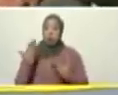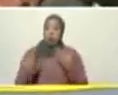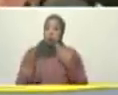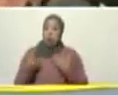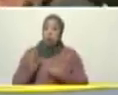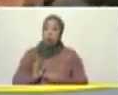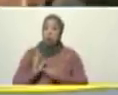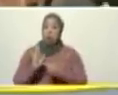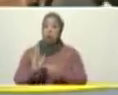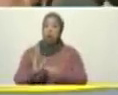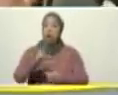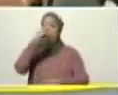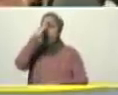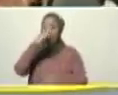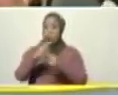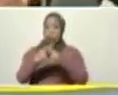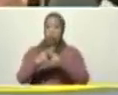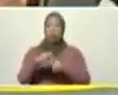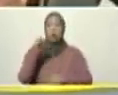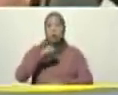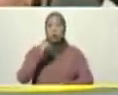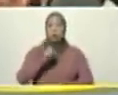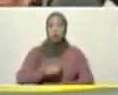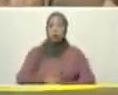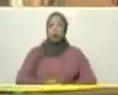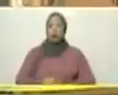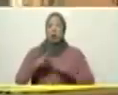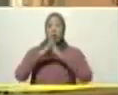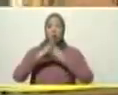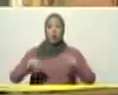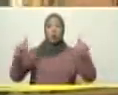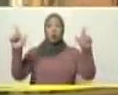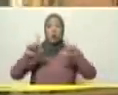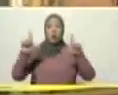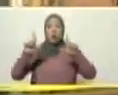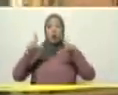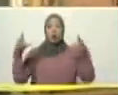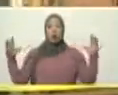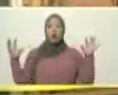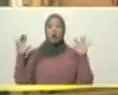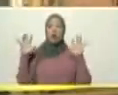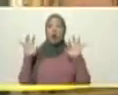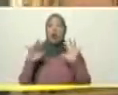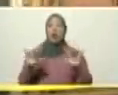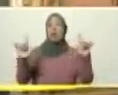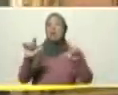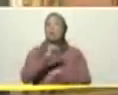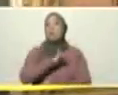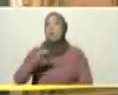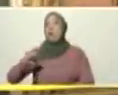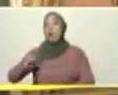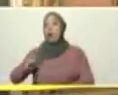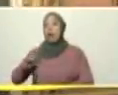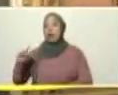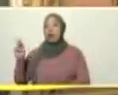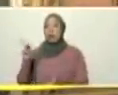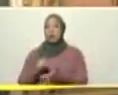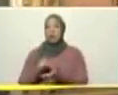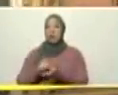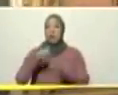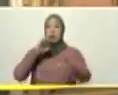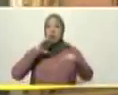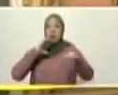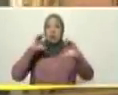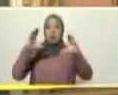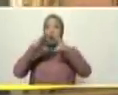valentía. Los medios de comunicación, todas las televisoras se pegaron. Y cuando los medios de televisión